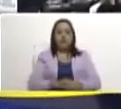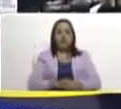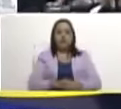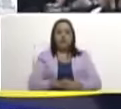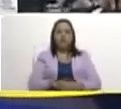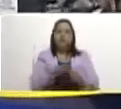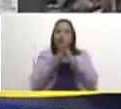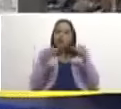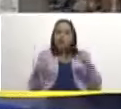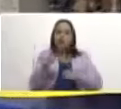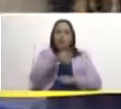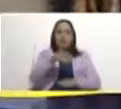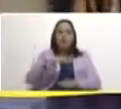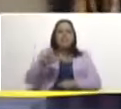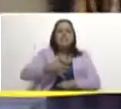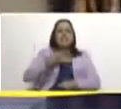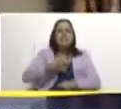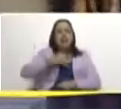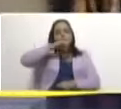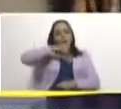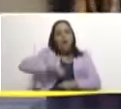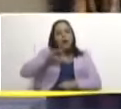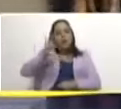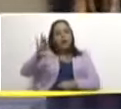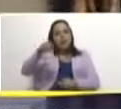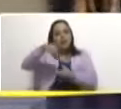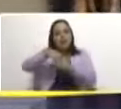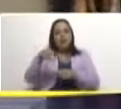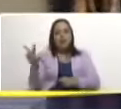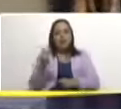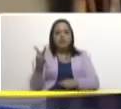para todos los que nos sentimos patriotas en Venezuela.